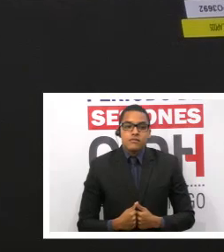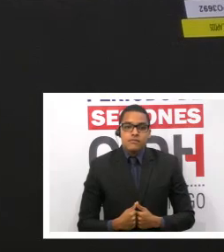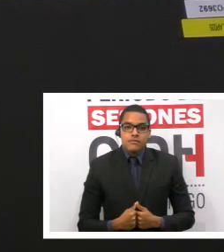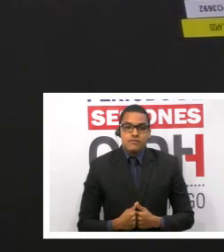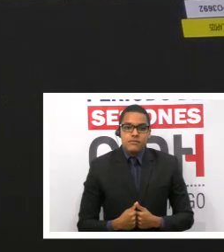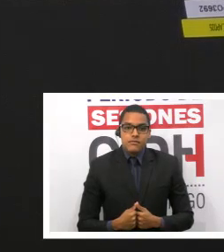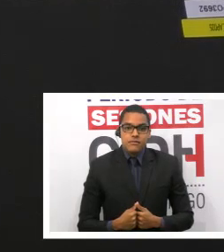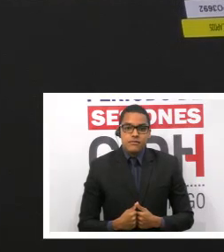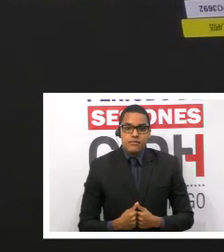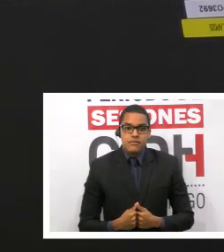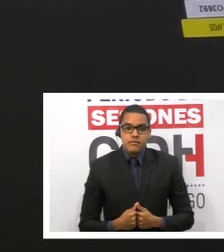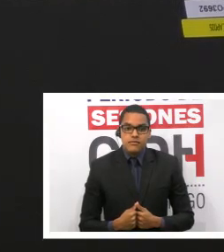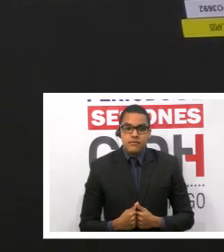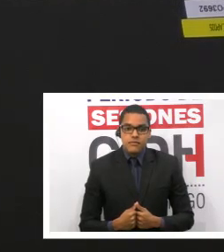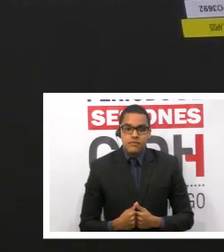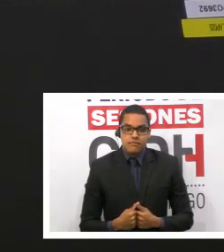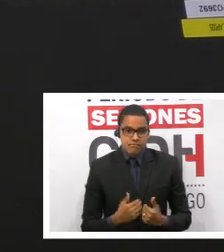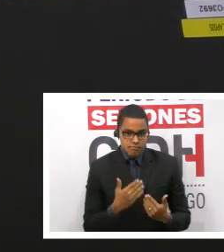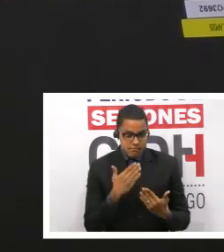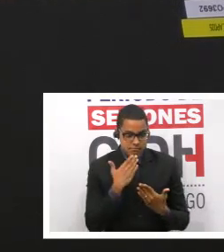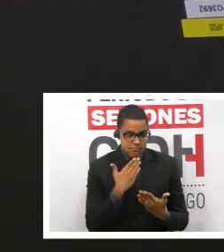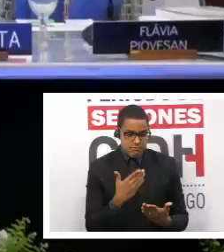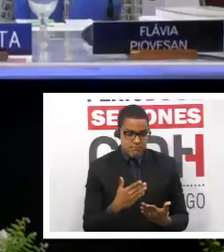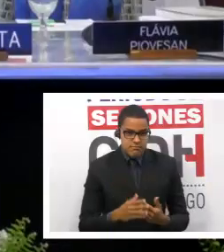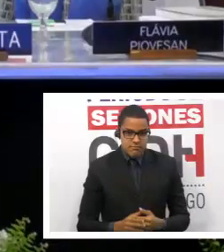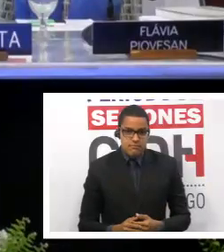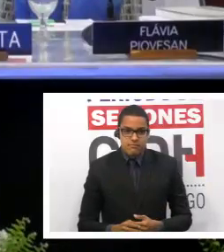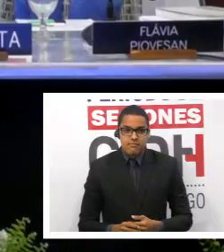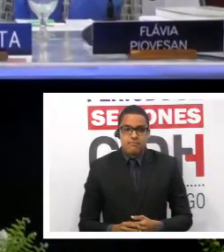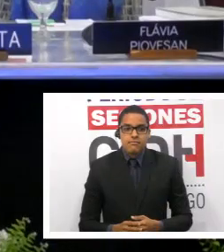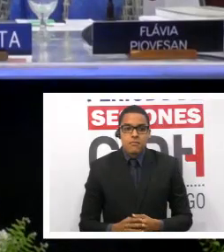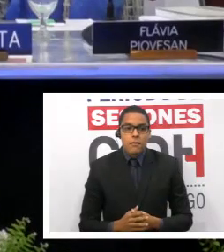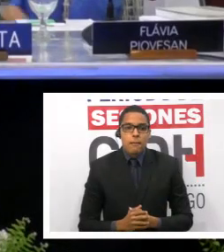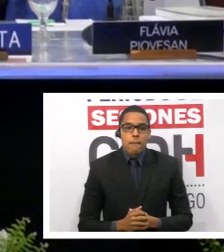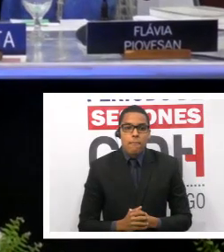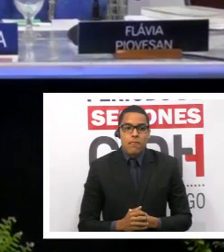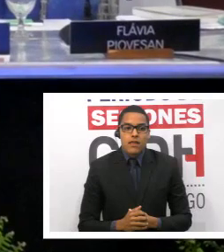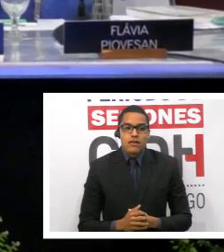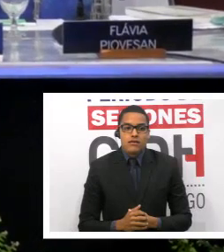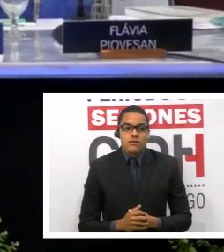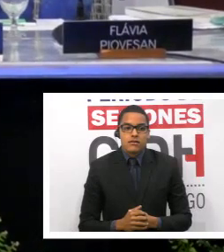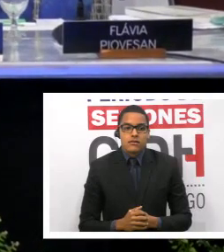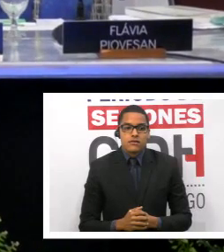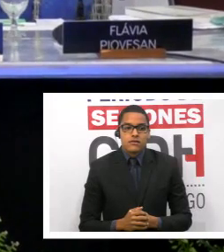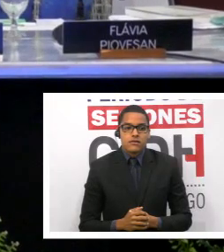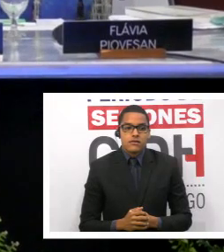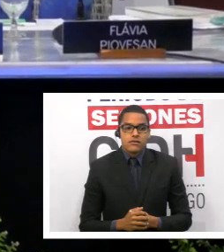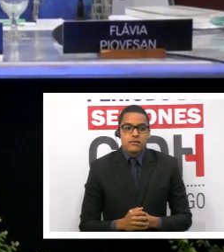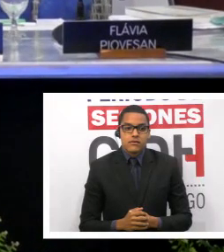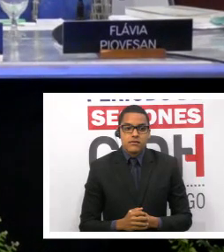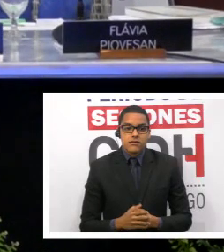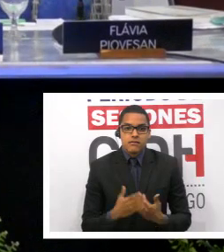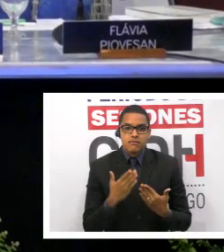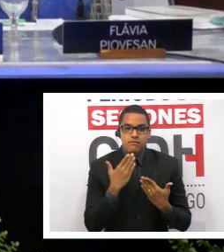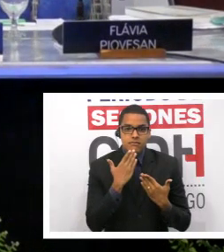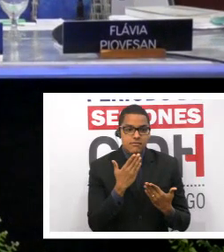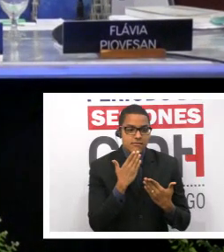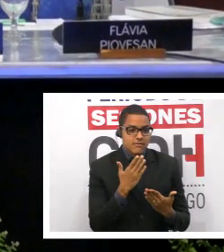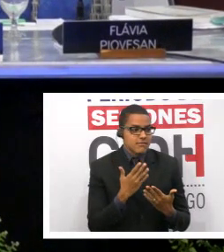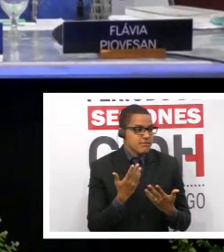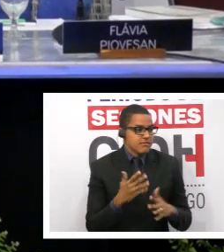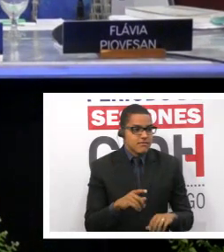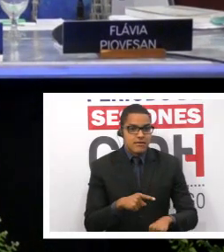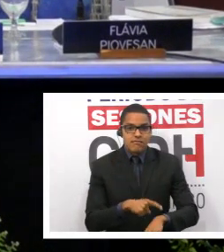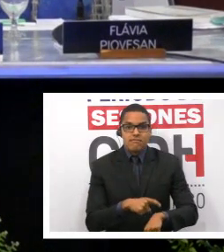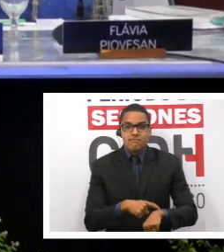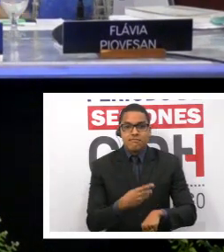analizar en este sentido las gracias gracias y no vamos a agregar más porque creo que hemos excedido el tiempo